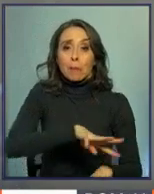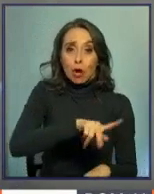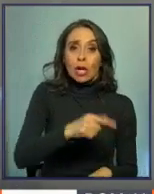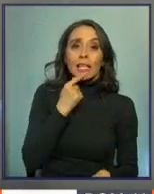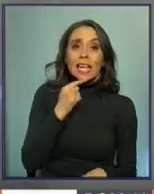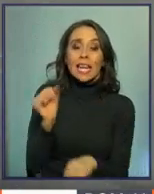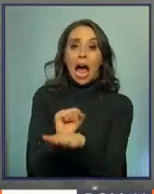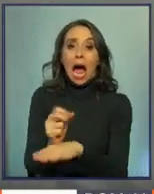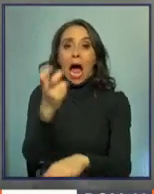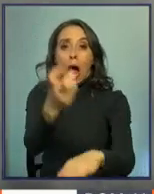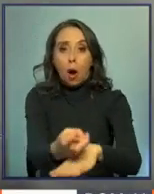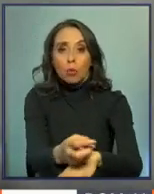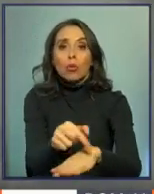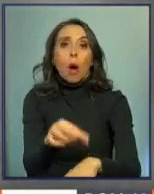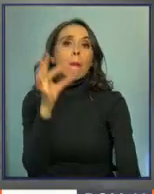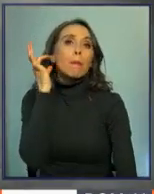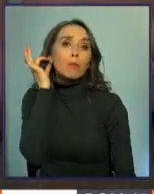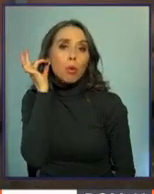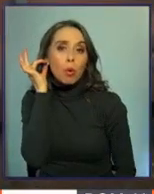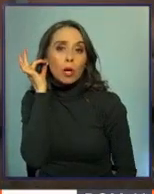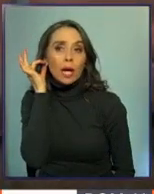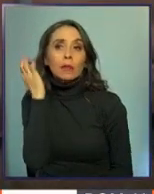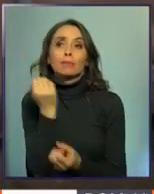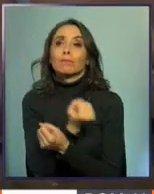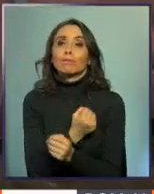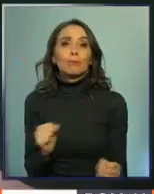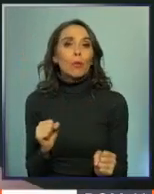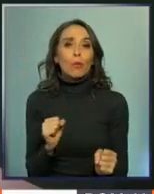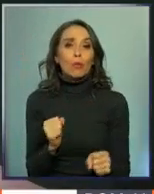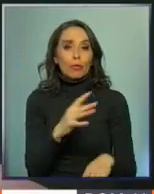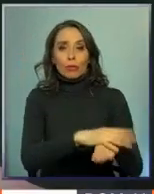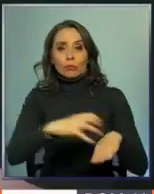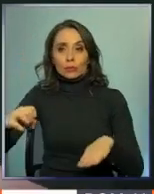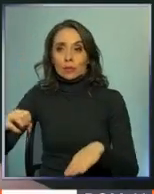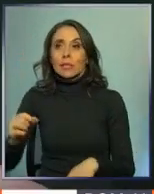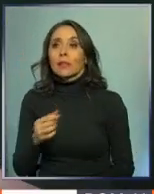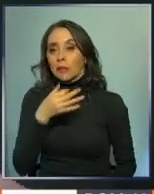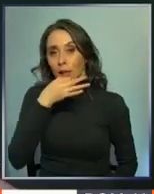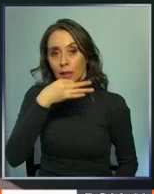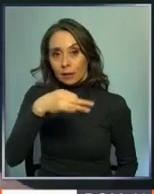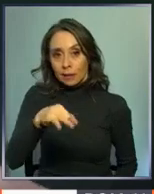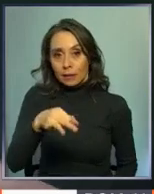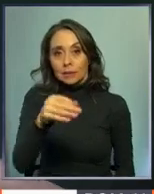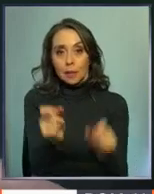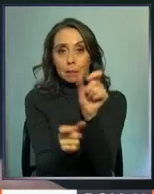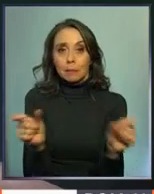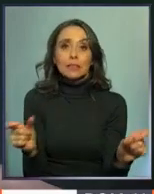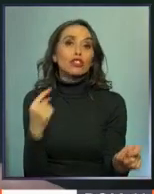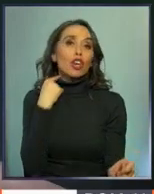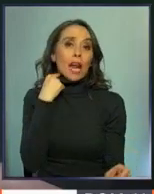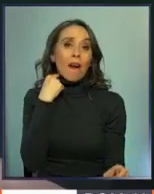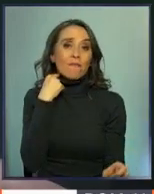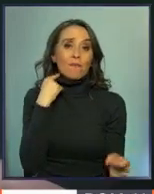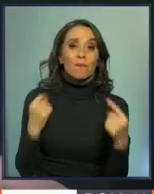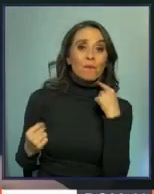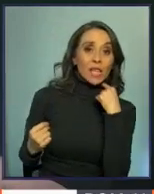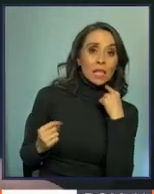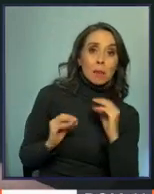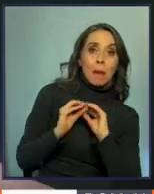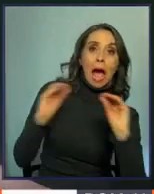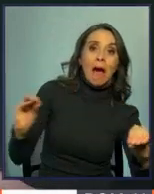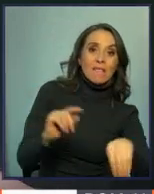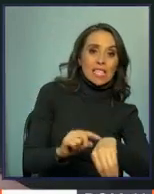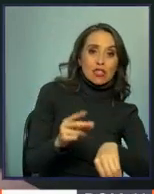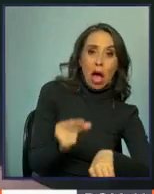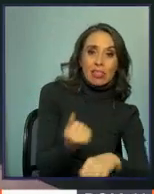auto, también a una mujer. Esta vez no tuvieron la misma suerte. Cabe señalar que como las víctimas dan aviso oportuno a carabineros, se realiza en